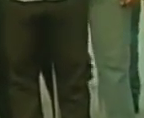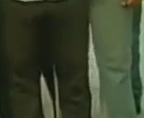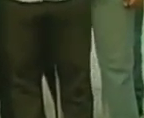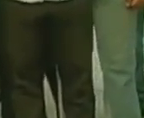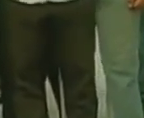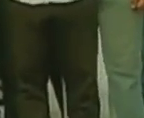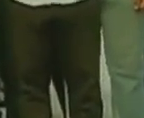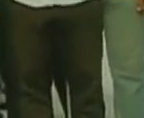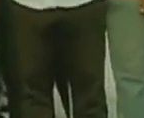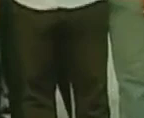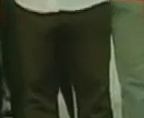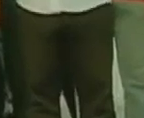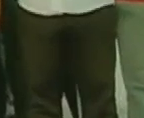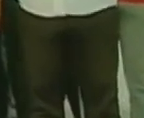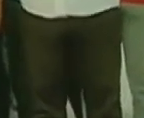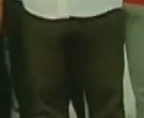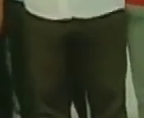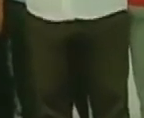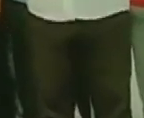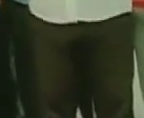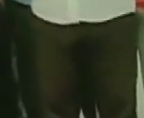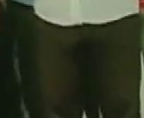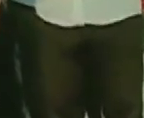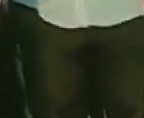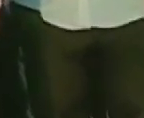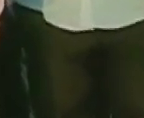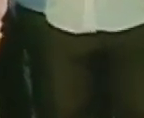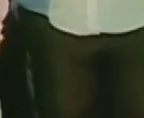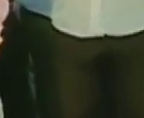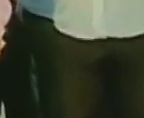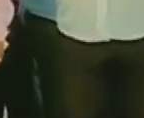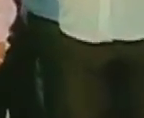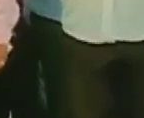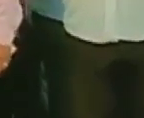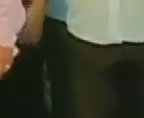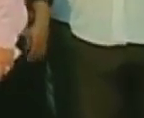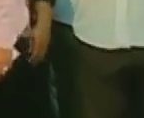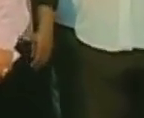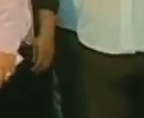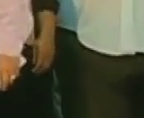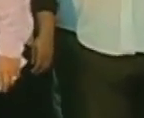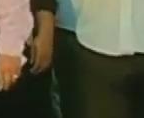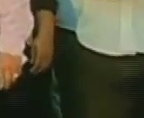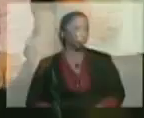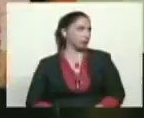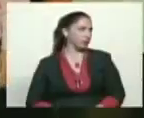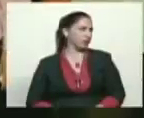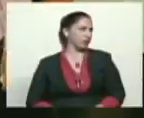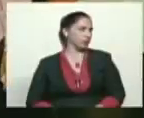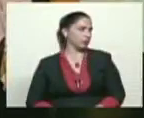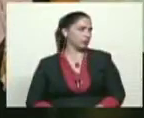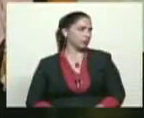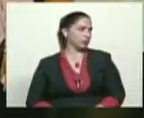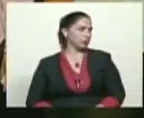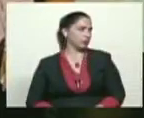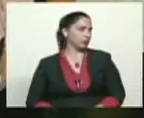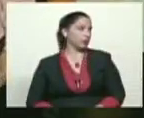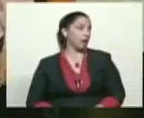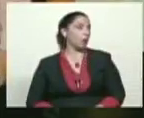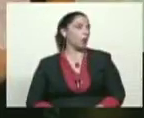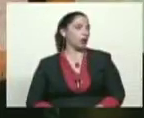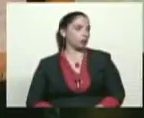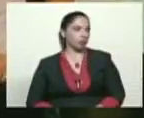momento simultáneamente estamos dando inicio en carora en cabudare en carora con dos